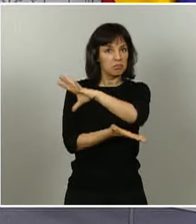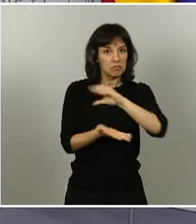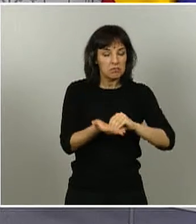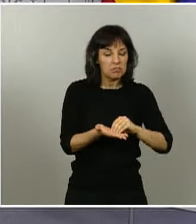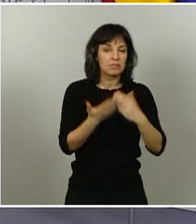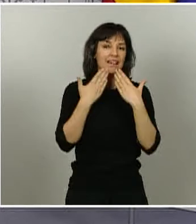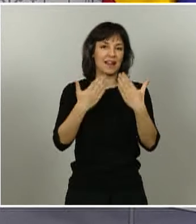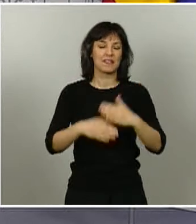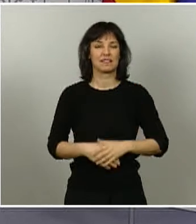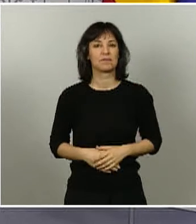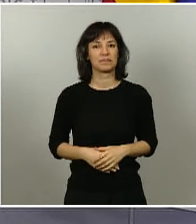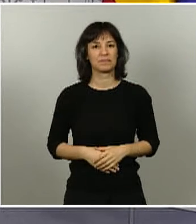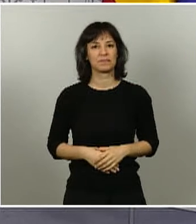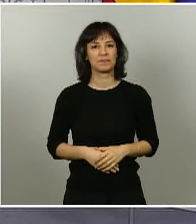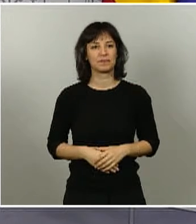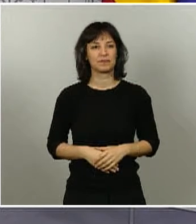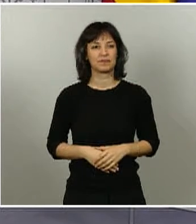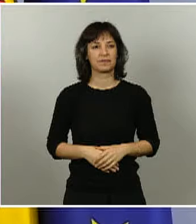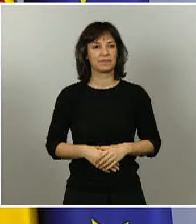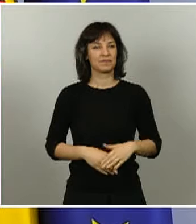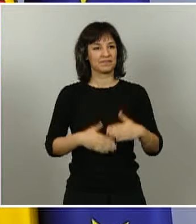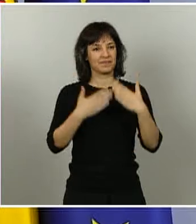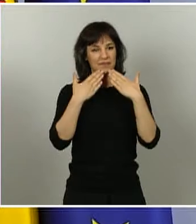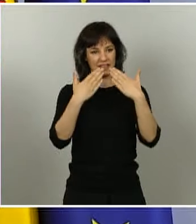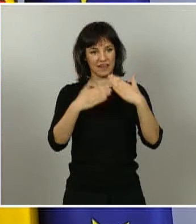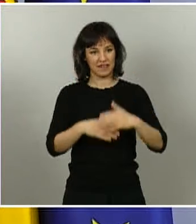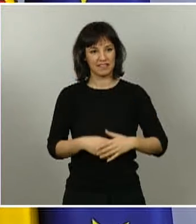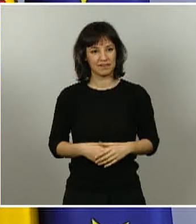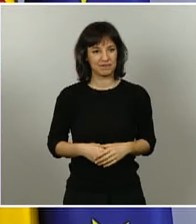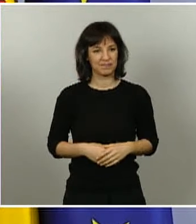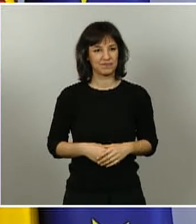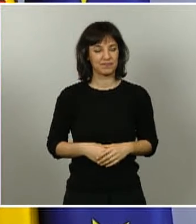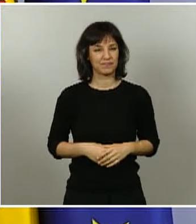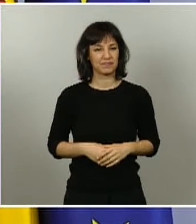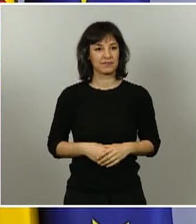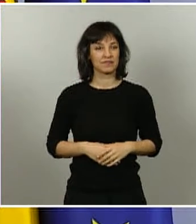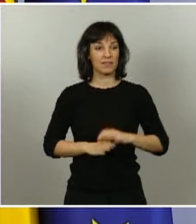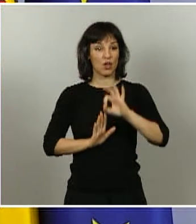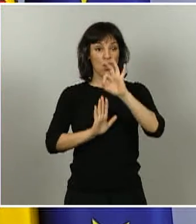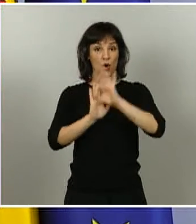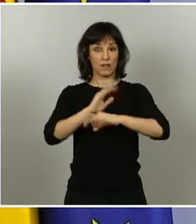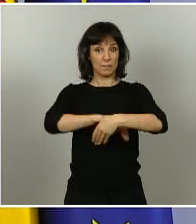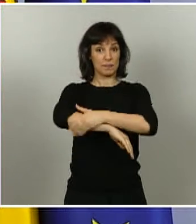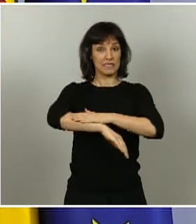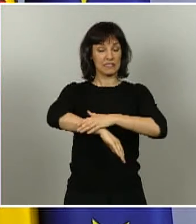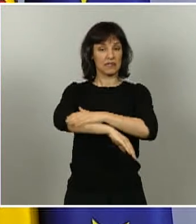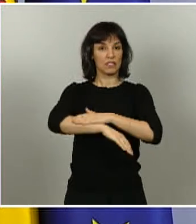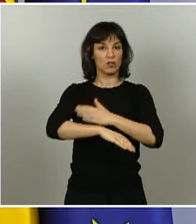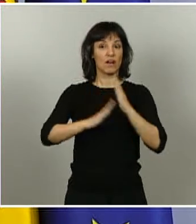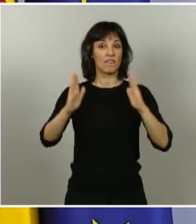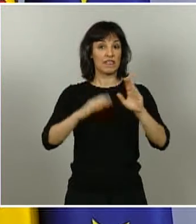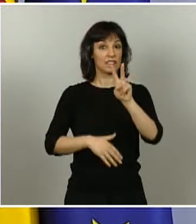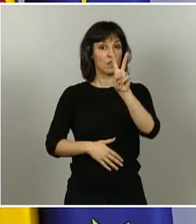María. Bueno, la orden ministerial que contempla la fase 2 establece unas